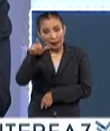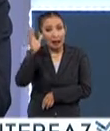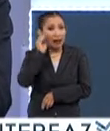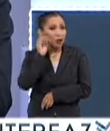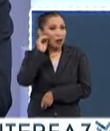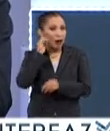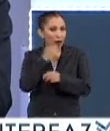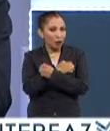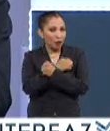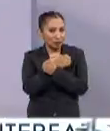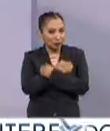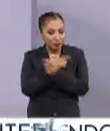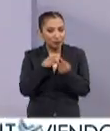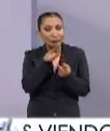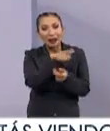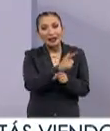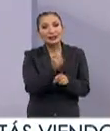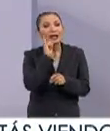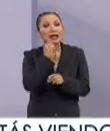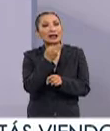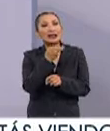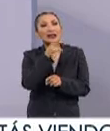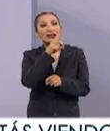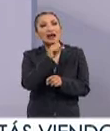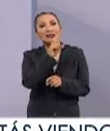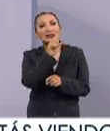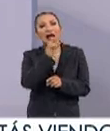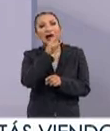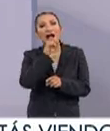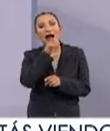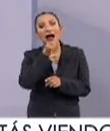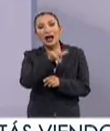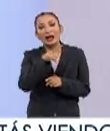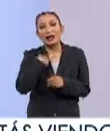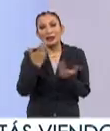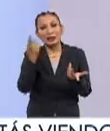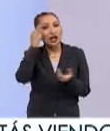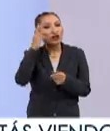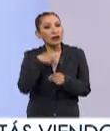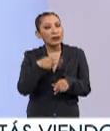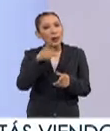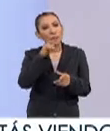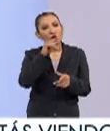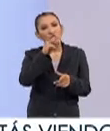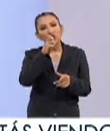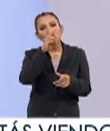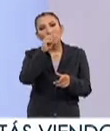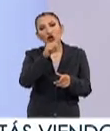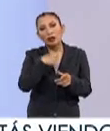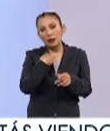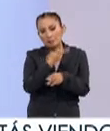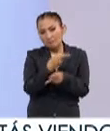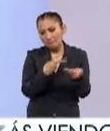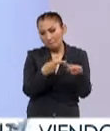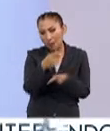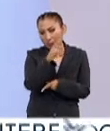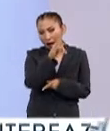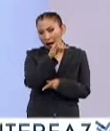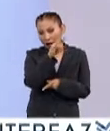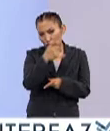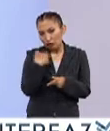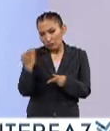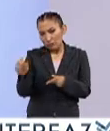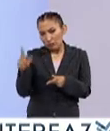Radio Educación, y la licenciada Hilda Saray, quien es directora de producción y planeación de esta importante